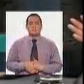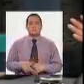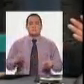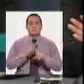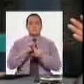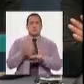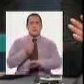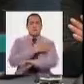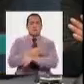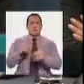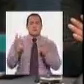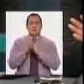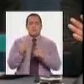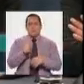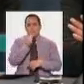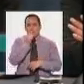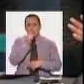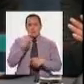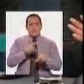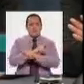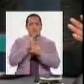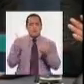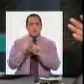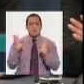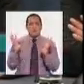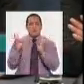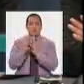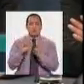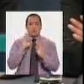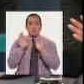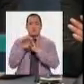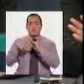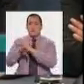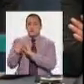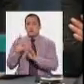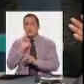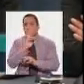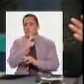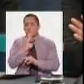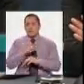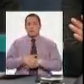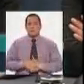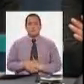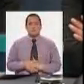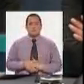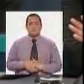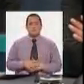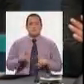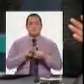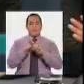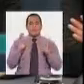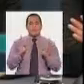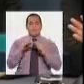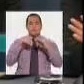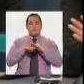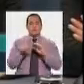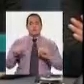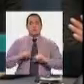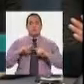No fue una reunión clandestina, no fue una reunión en un restaurante, fue una suite de un